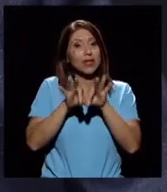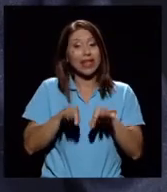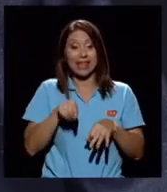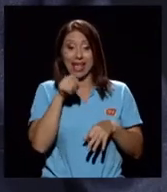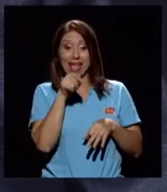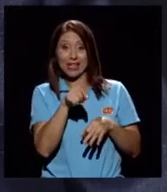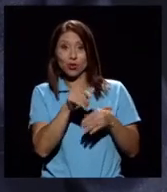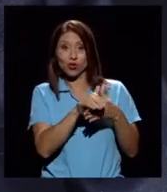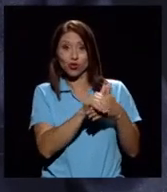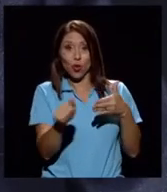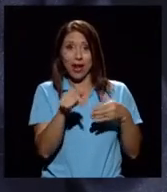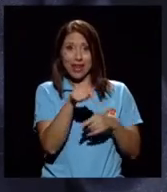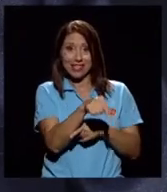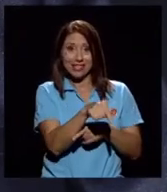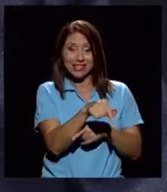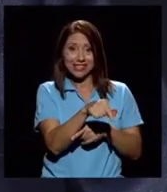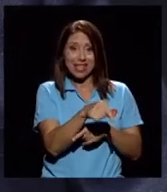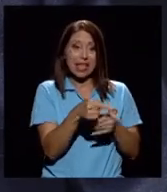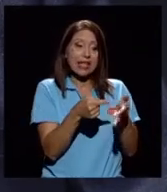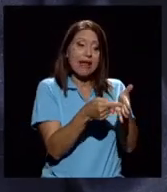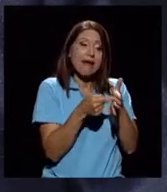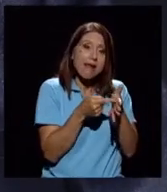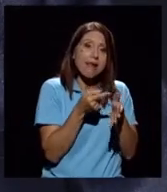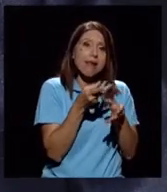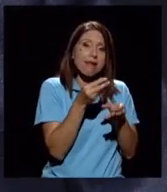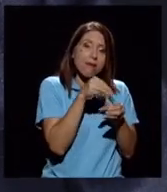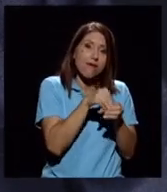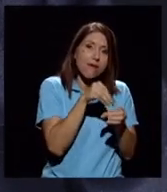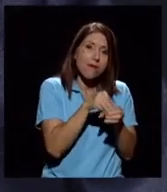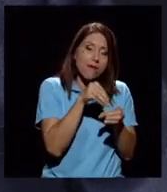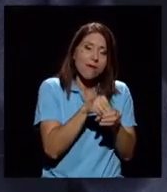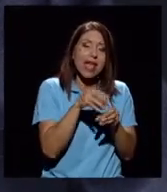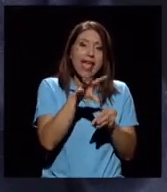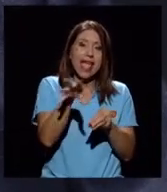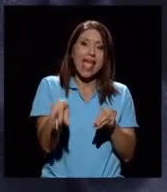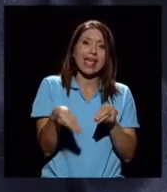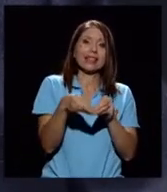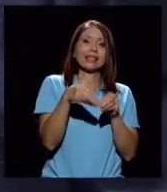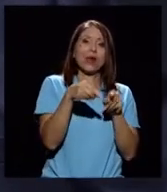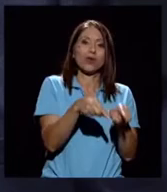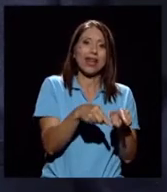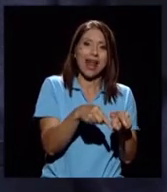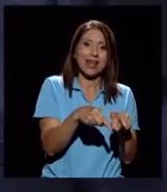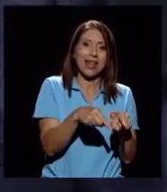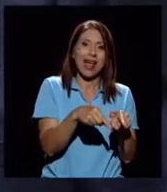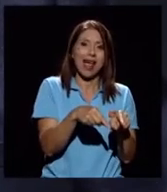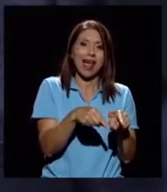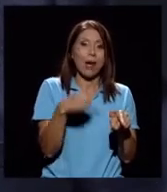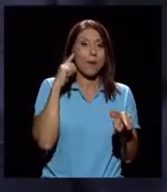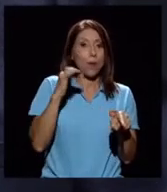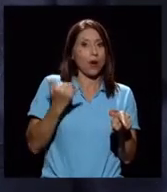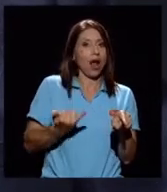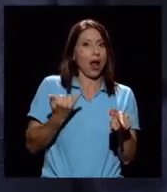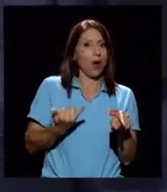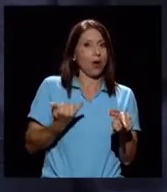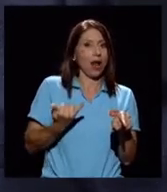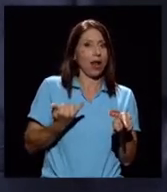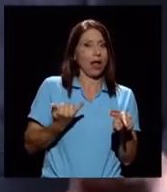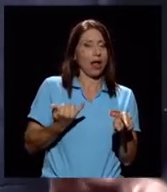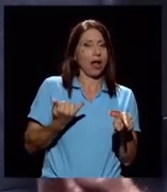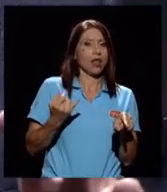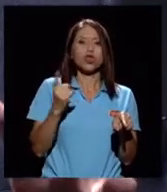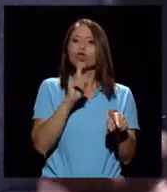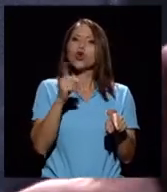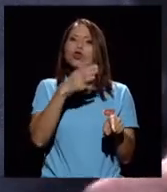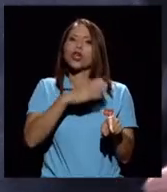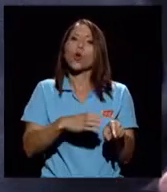dólares de la demanda extraordinaria no se comportaron por lo menos por ahora todavía como